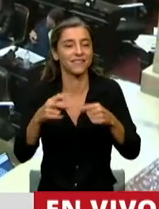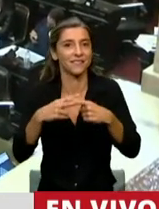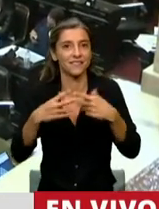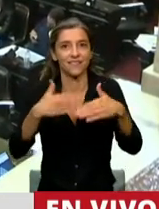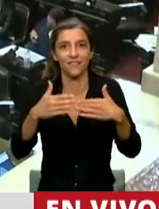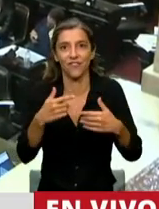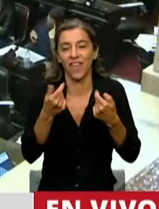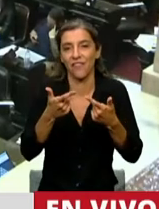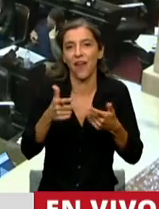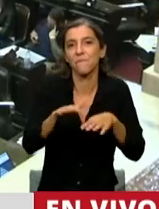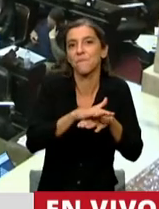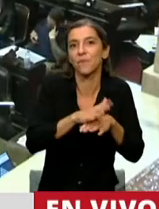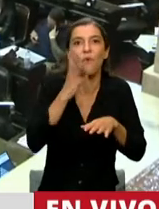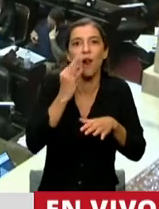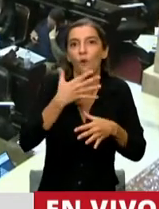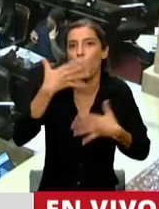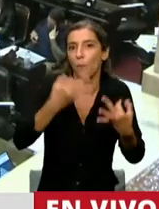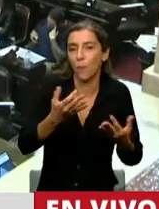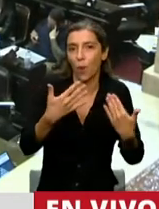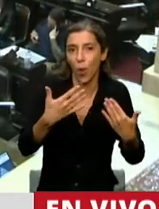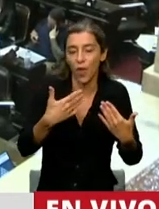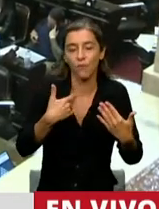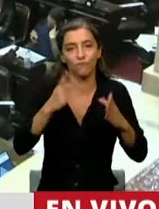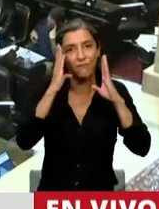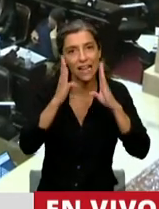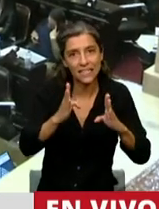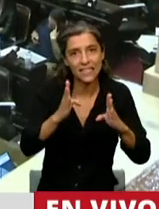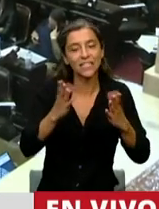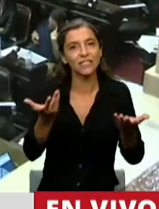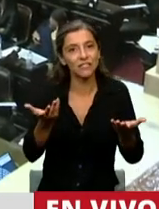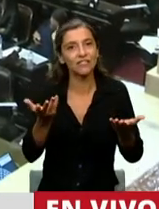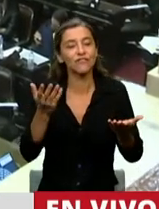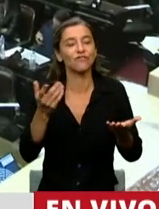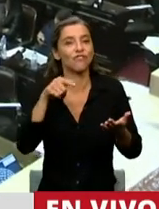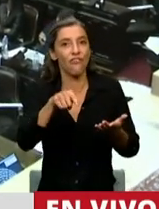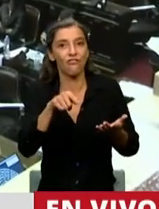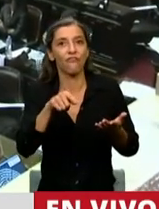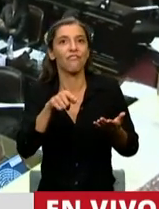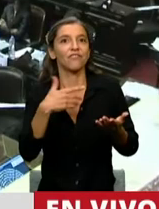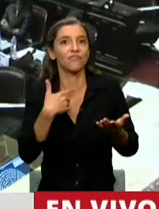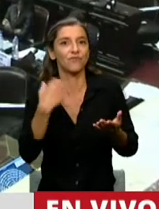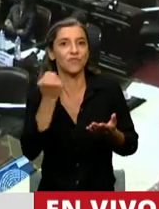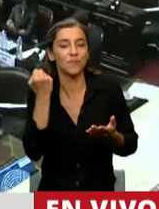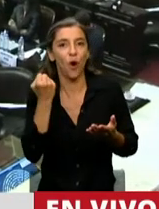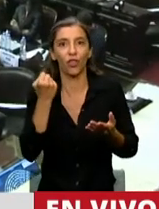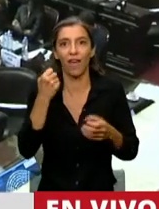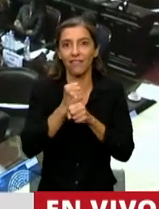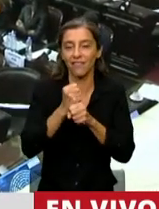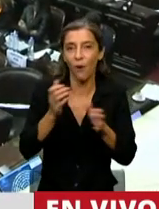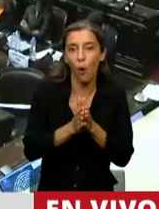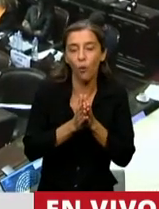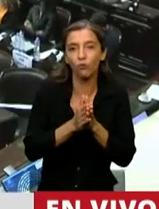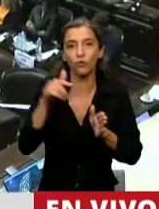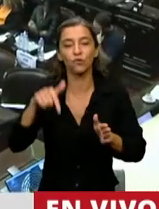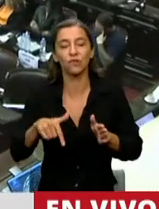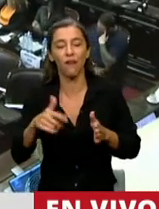posible, un compromiso que le da certeza, que le da previsibilidad, por ahí escucho algunos discursos de quién